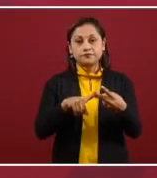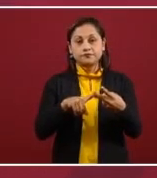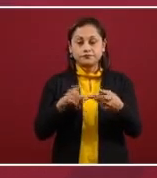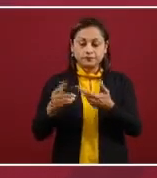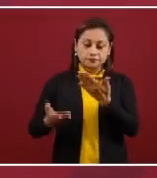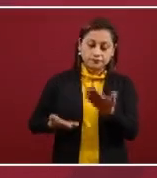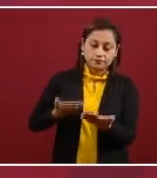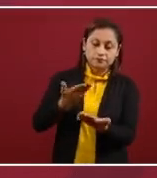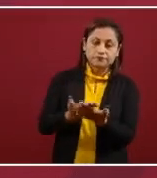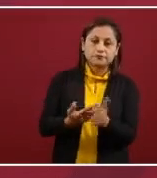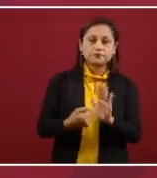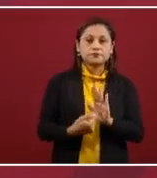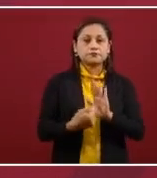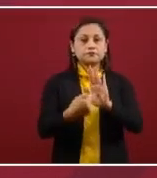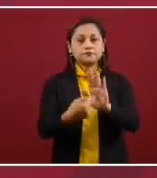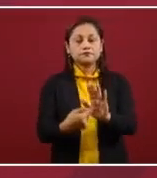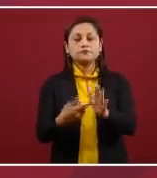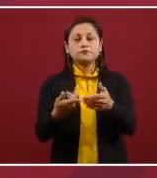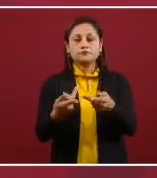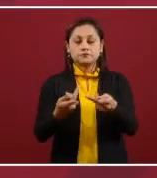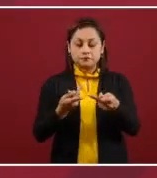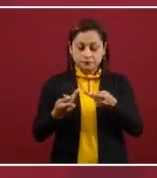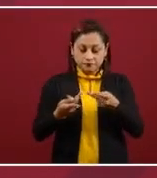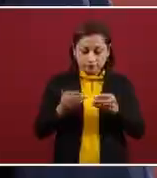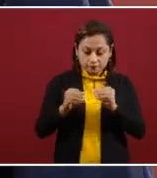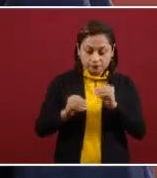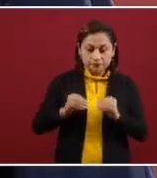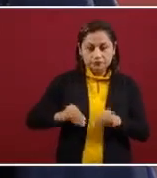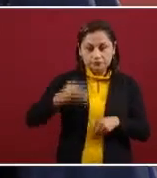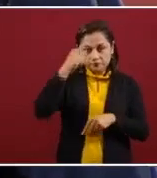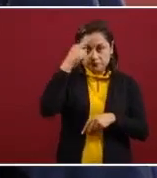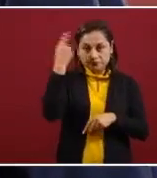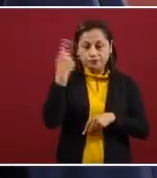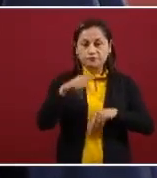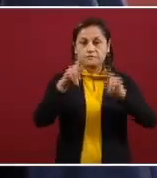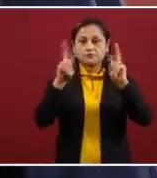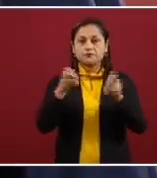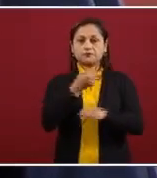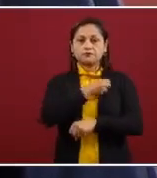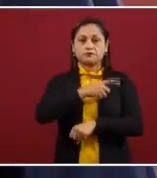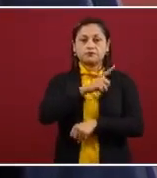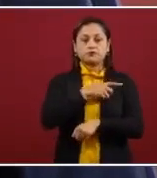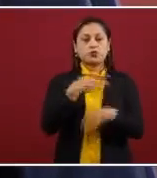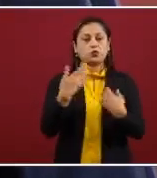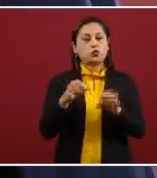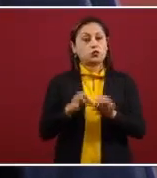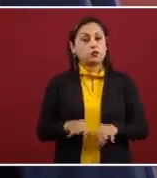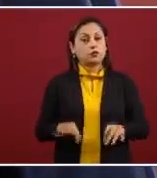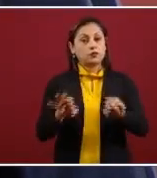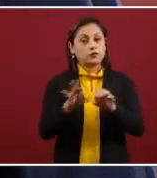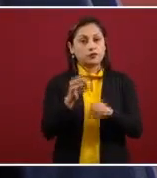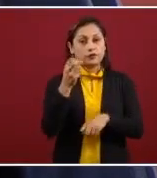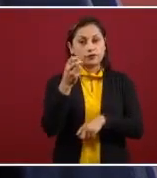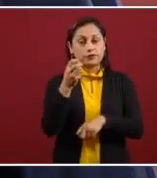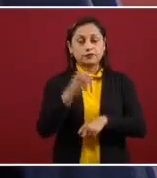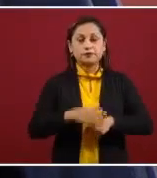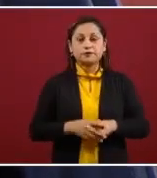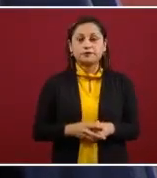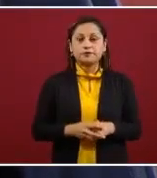del plan de salud, algo muy importante. Terminamos de